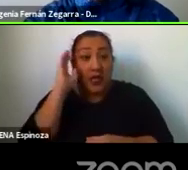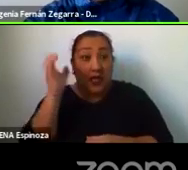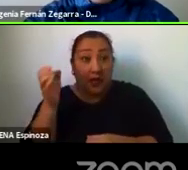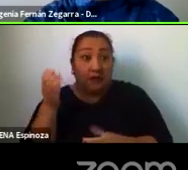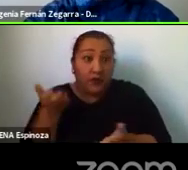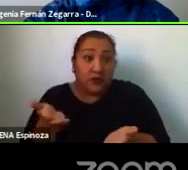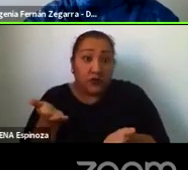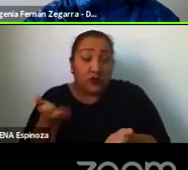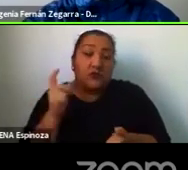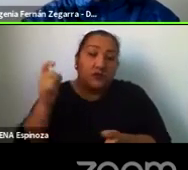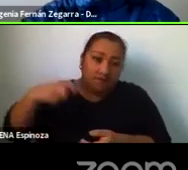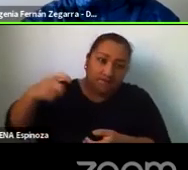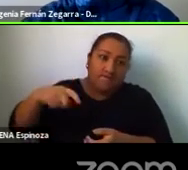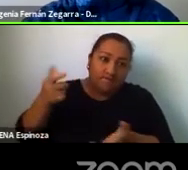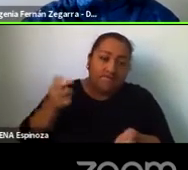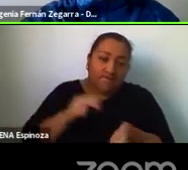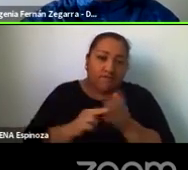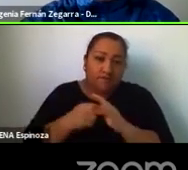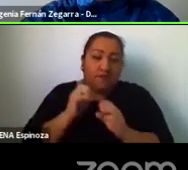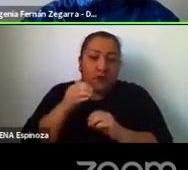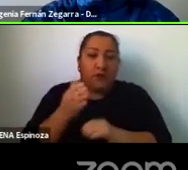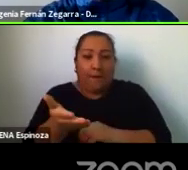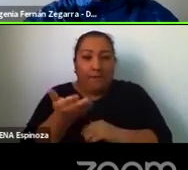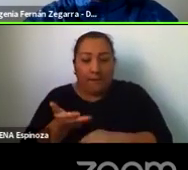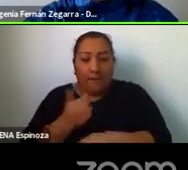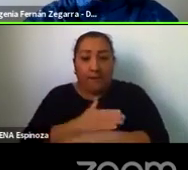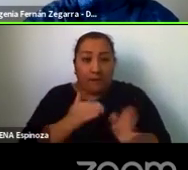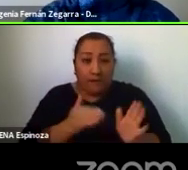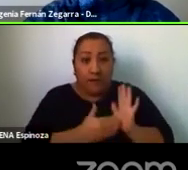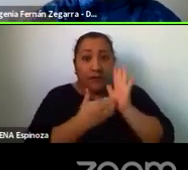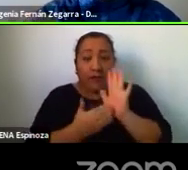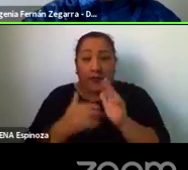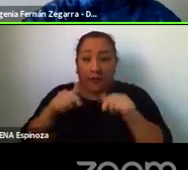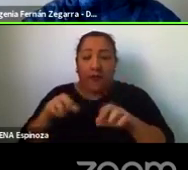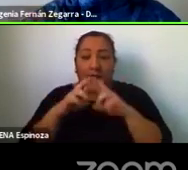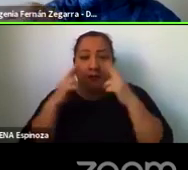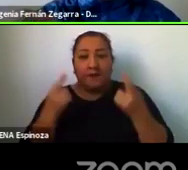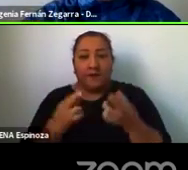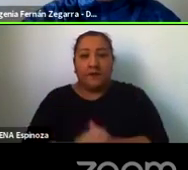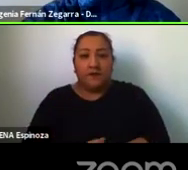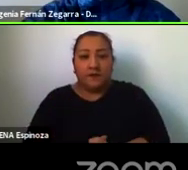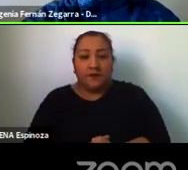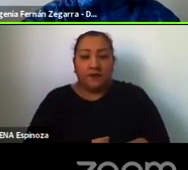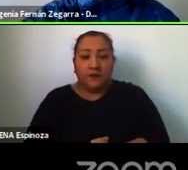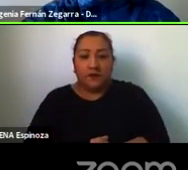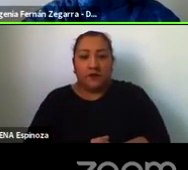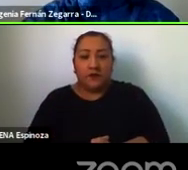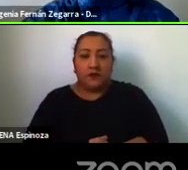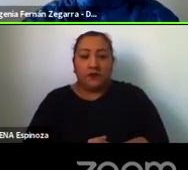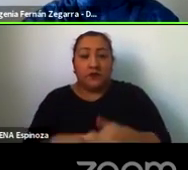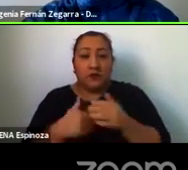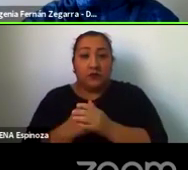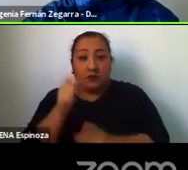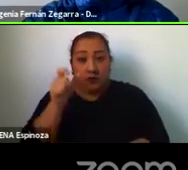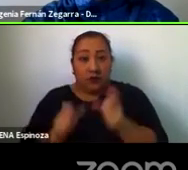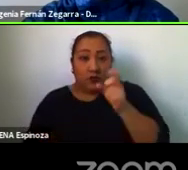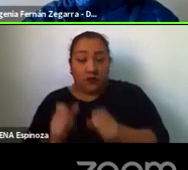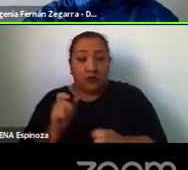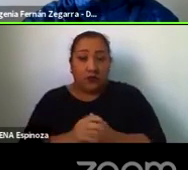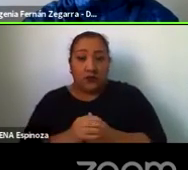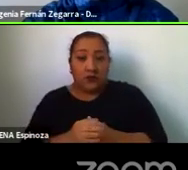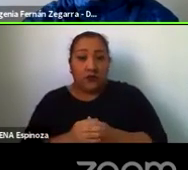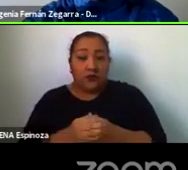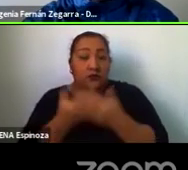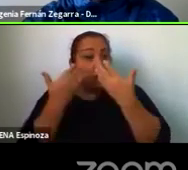es necesario, así como lo exigimos en la presentación de este evento, que las personas,